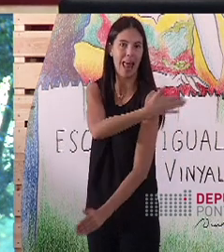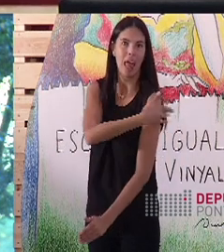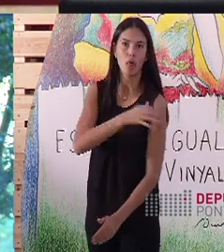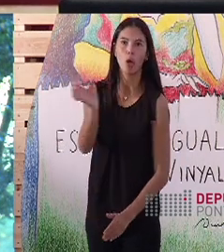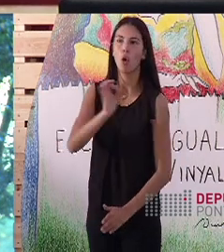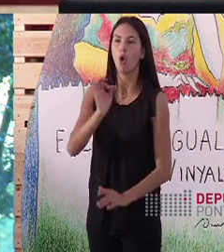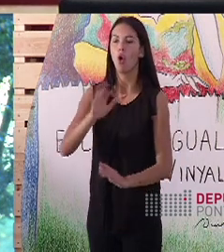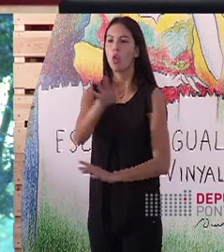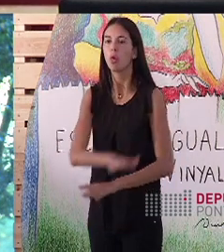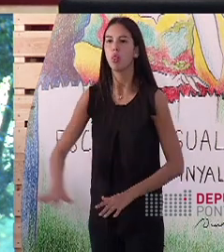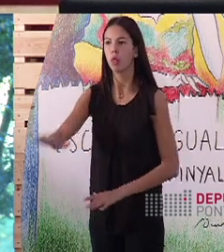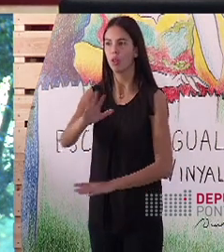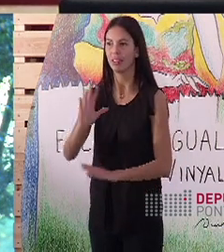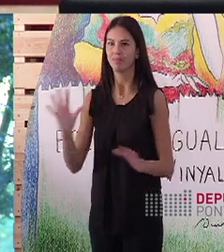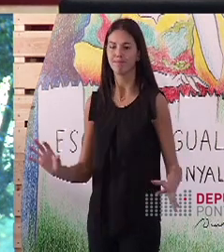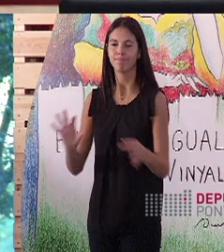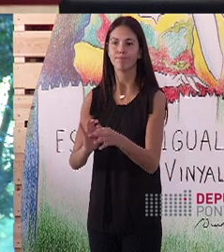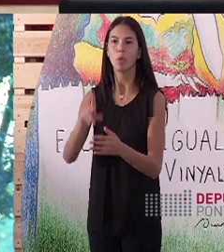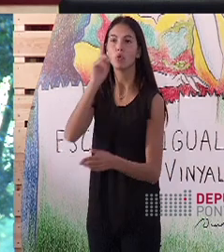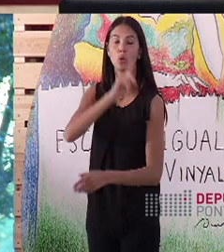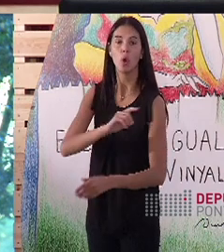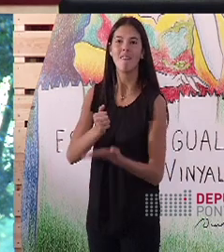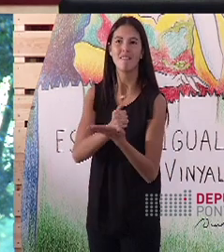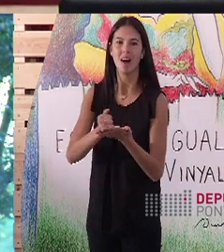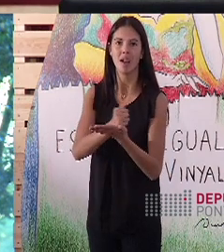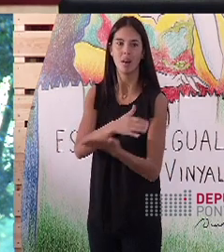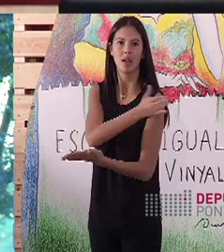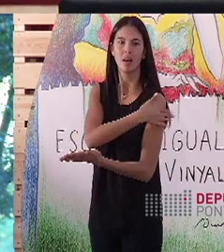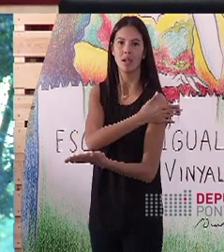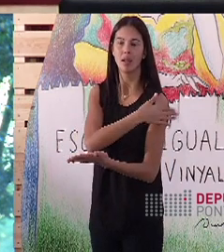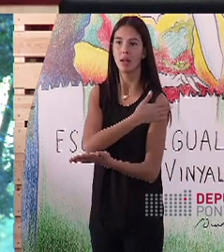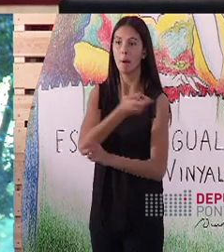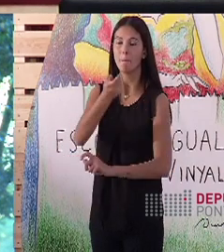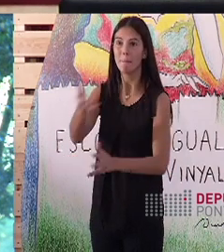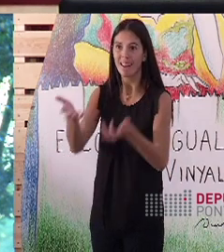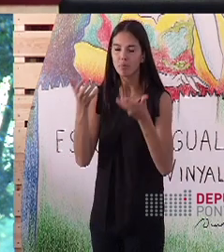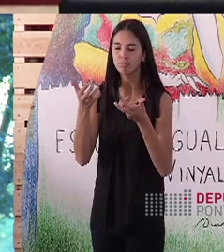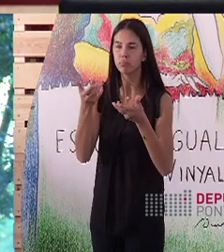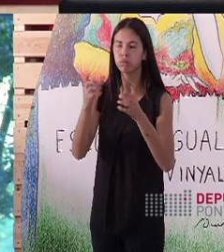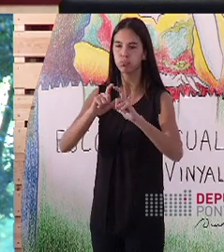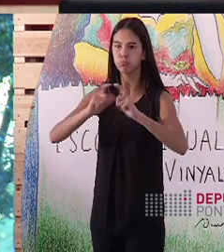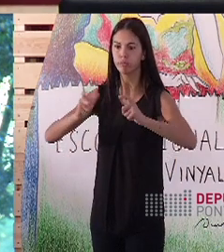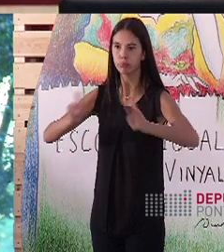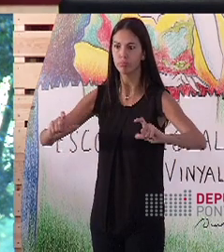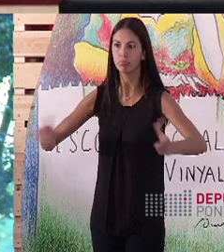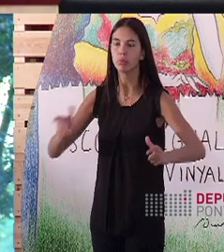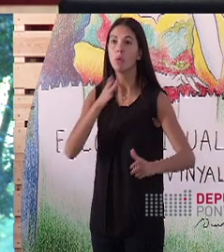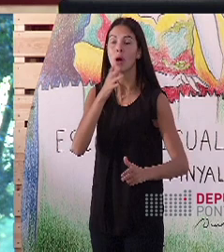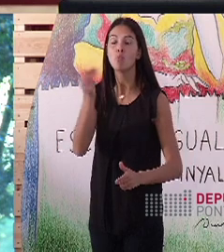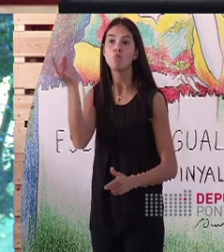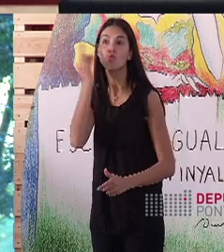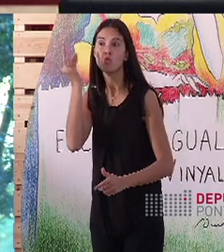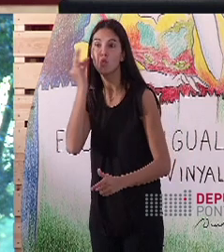zonas acotadas para la prostitución, aumentan inmediatamente sus beneficios, porque las mujeres que están en